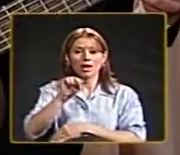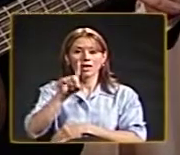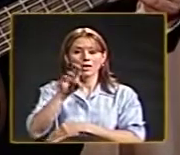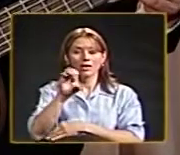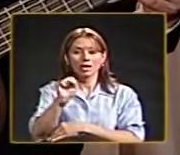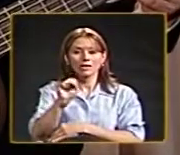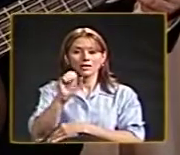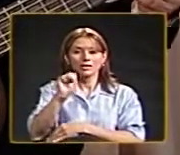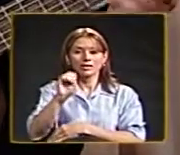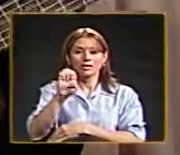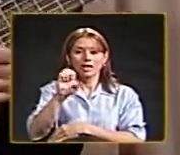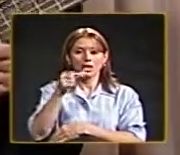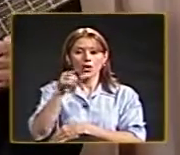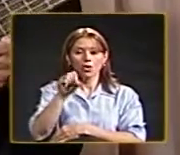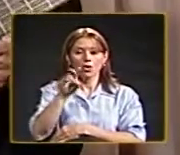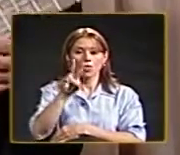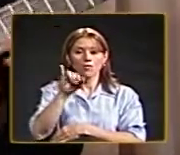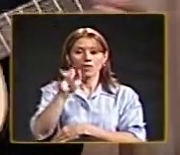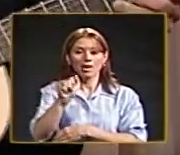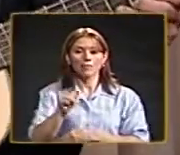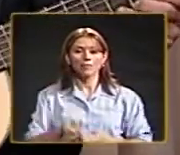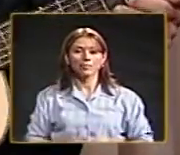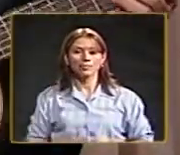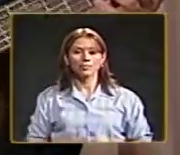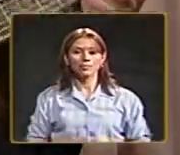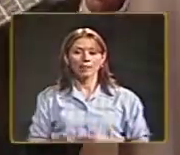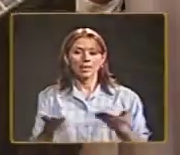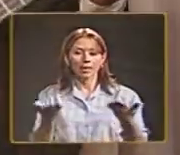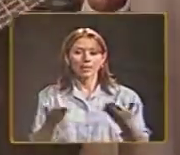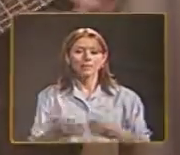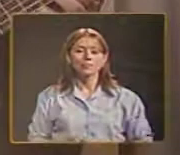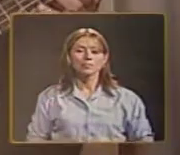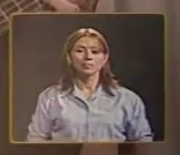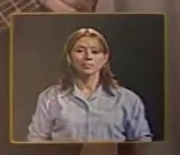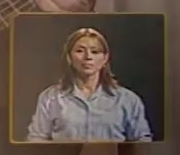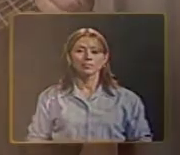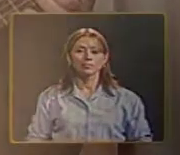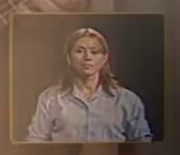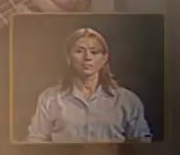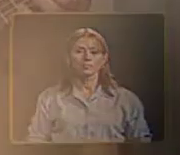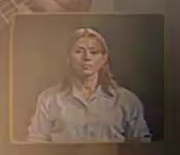Hacer unos dos, tres temitas. Adelante.